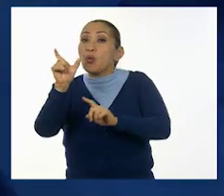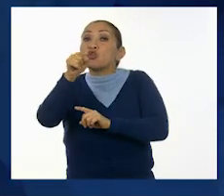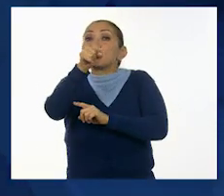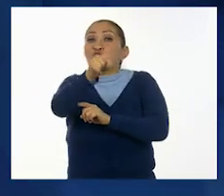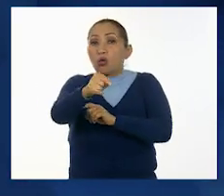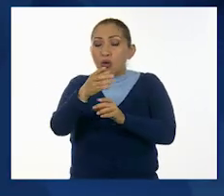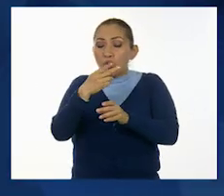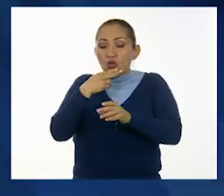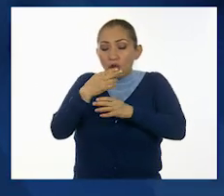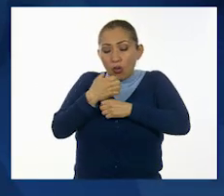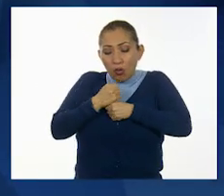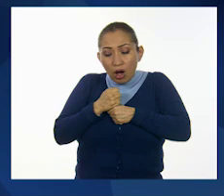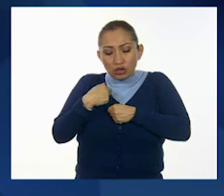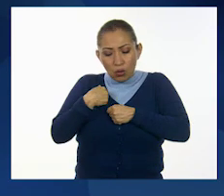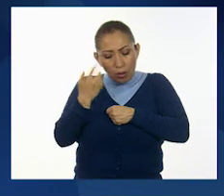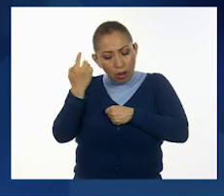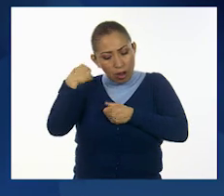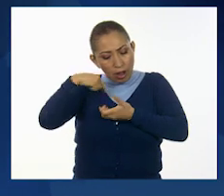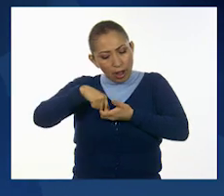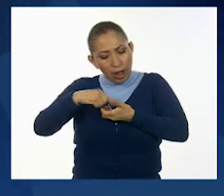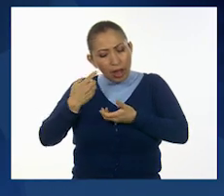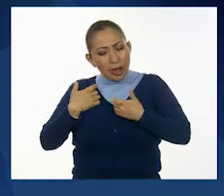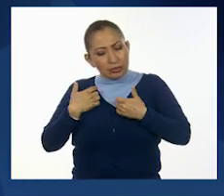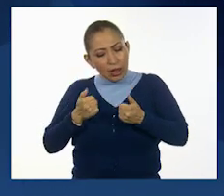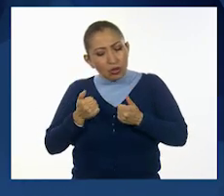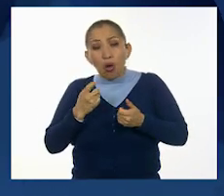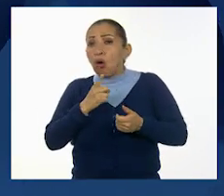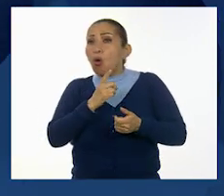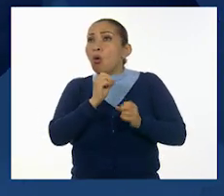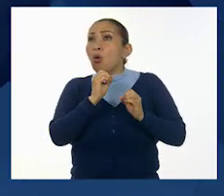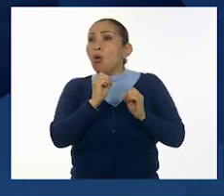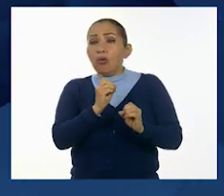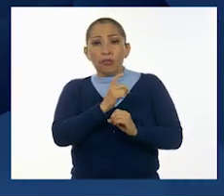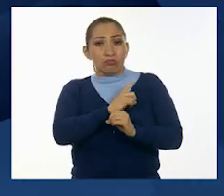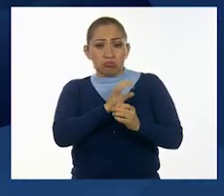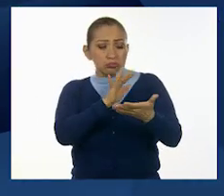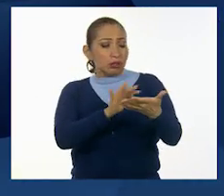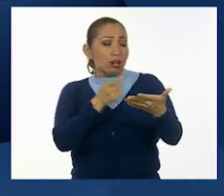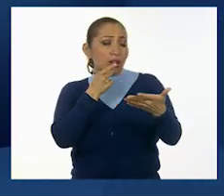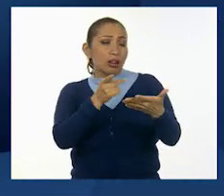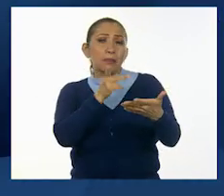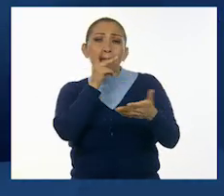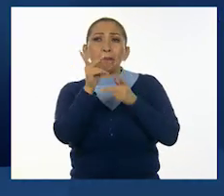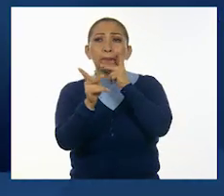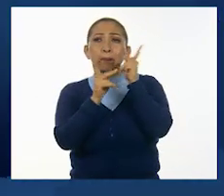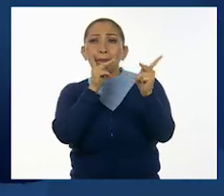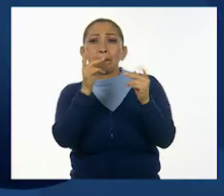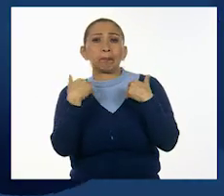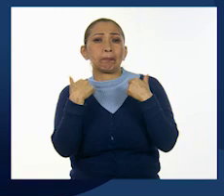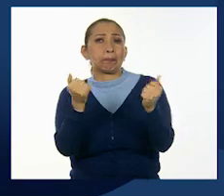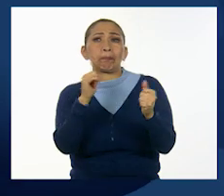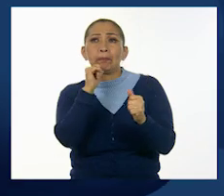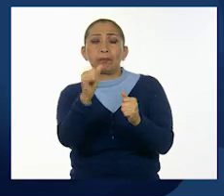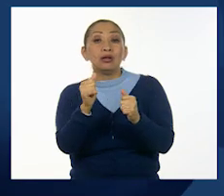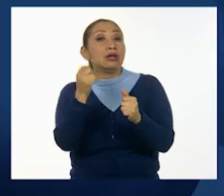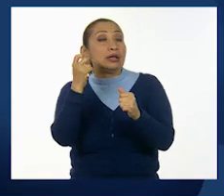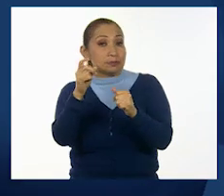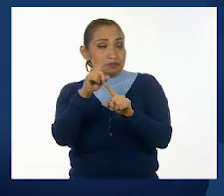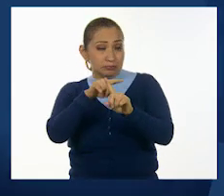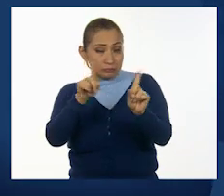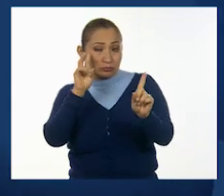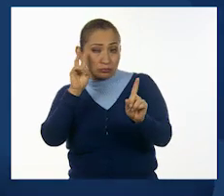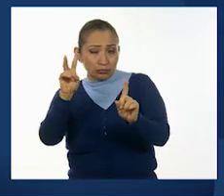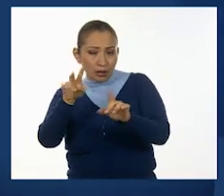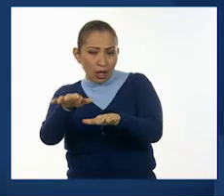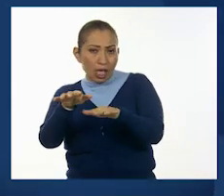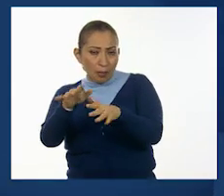tú te lo apropias, cuando tú lo comprendes, que cuando simplemente lees las letras sin comprenderlo. Eso además se nota